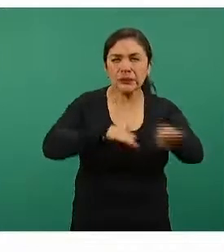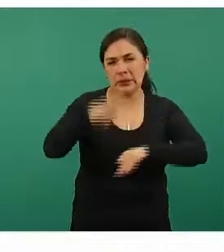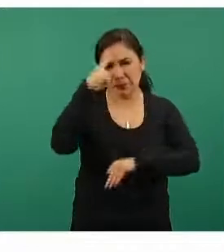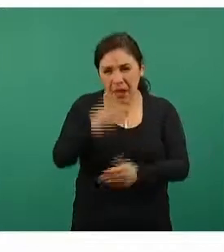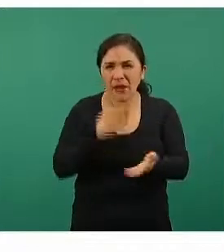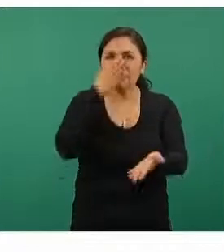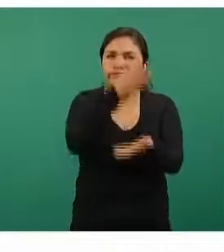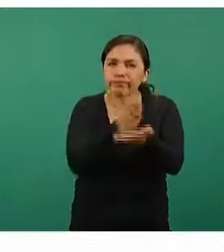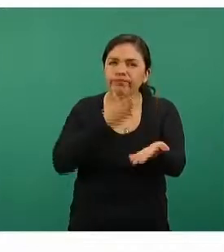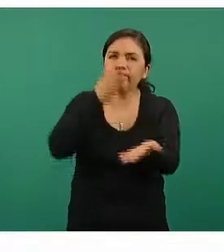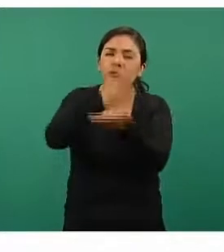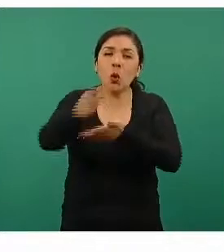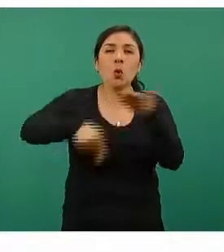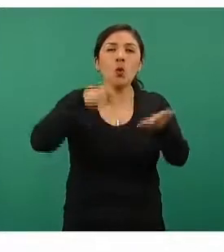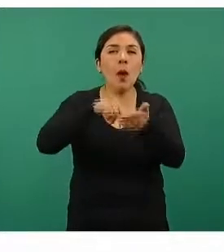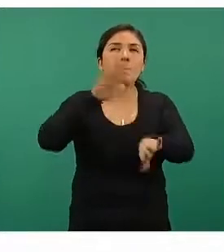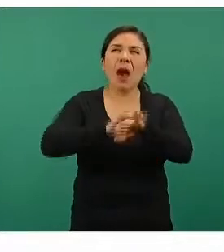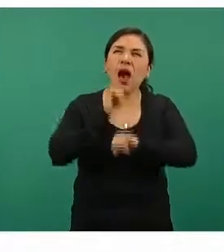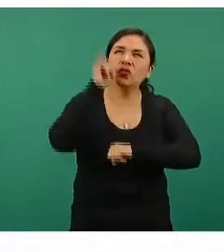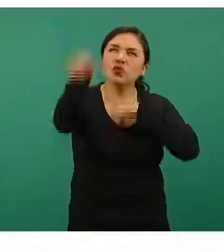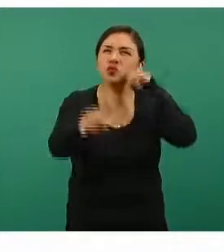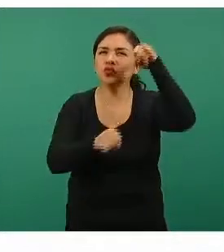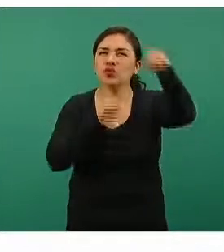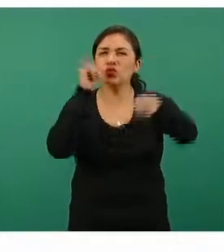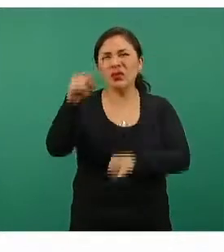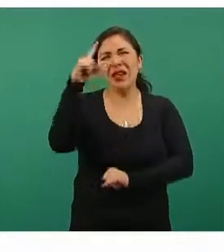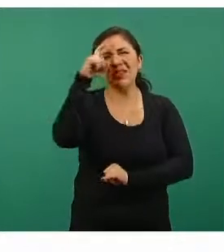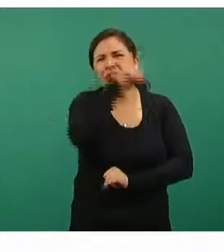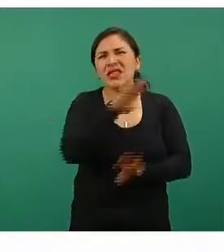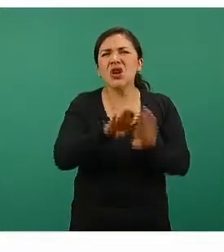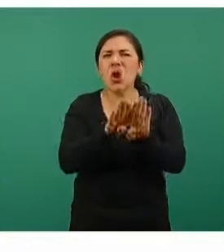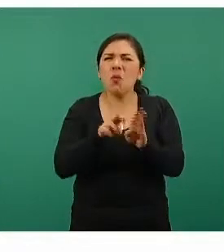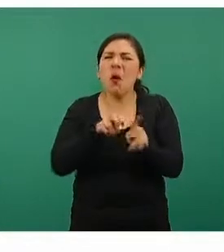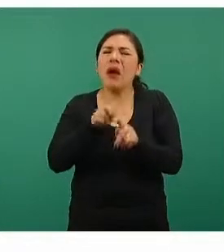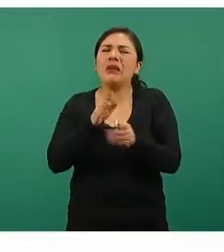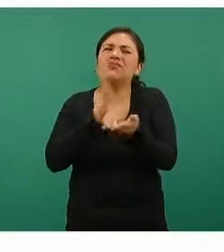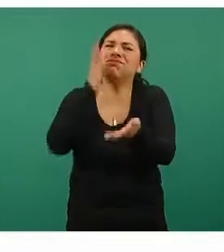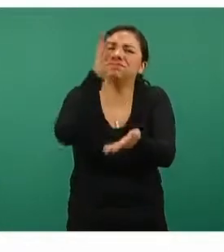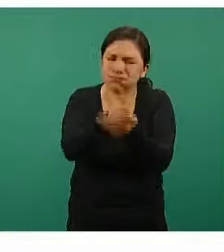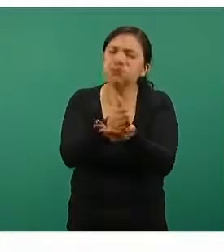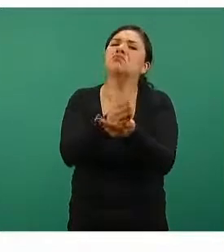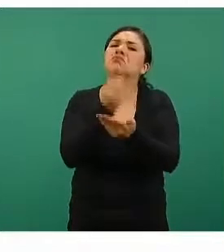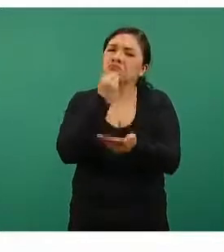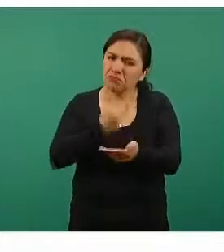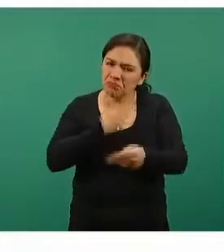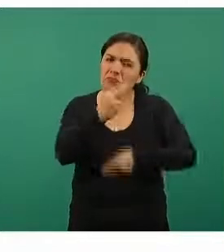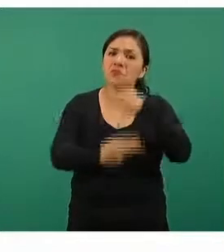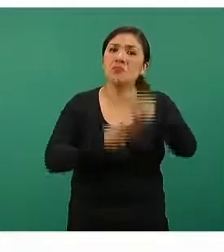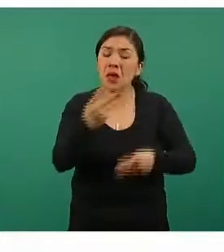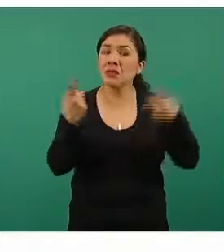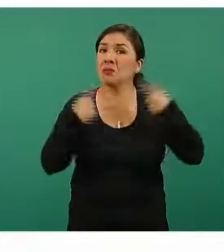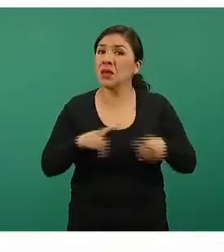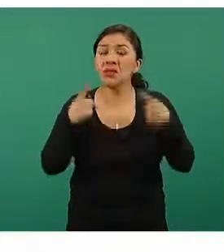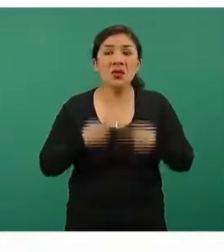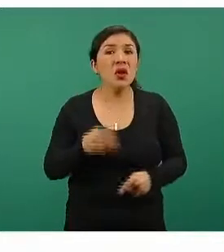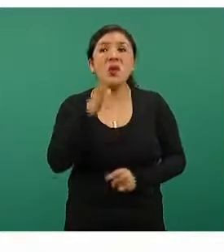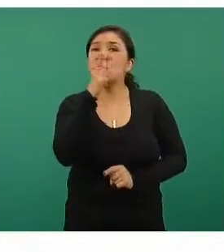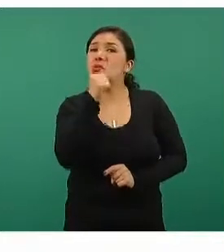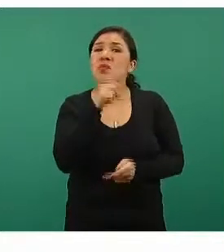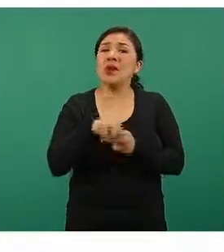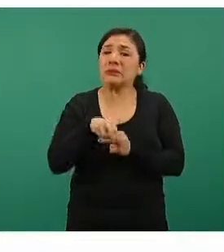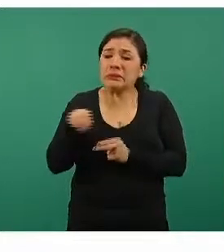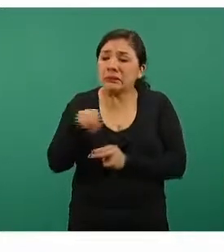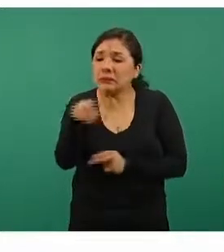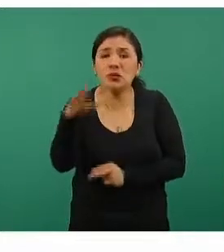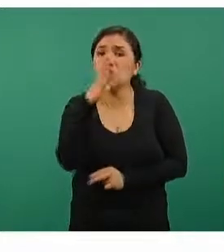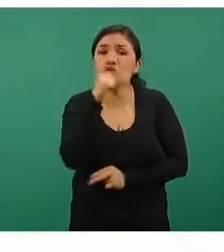llegar a los lugares más lejanos, de difícil acceso, inclusive yendo a vacunar a las personas que no pueden transportarse por